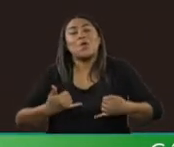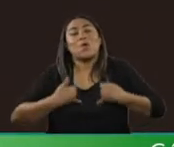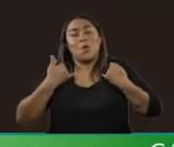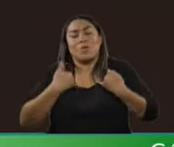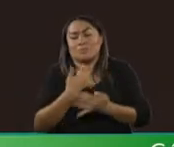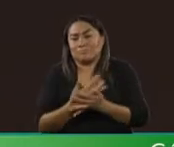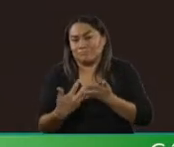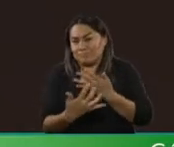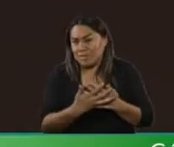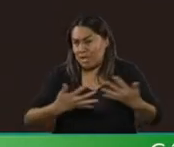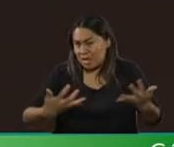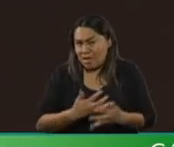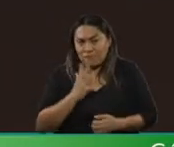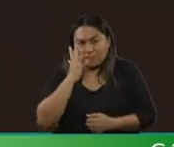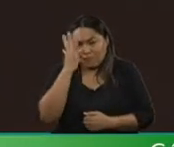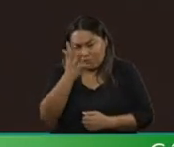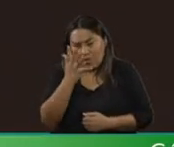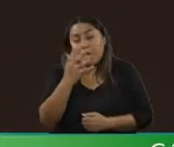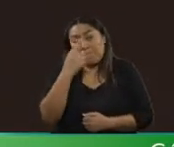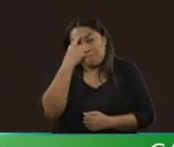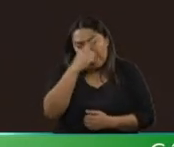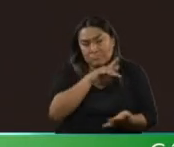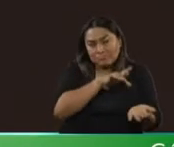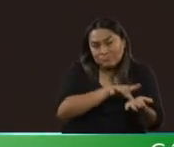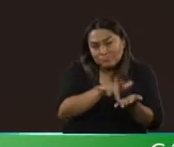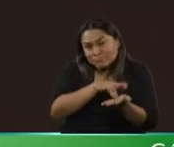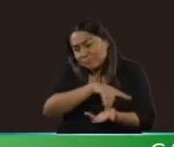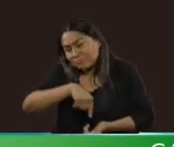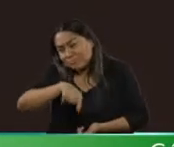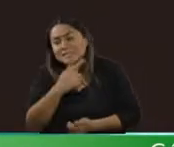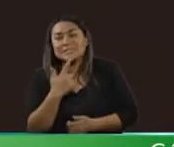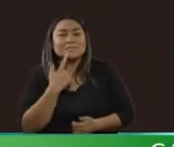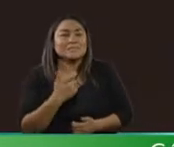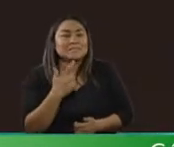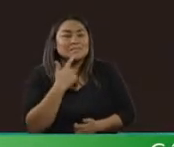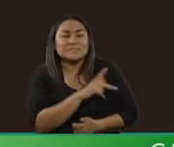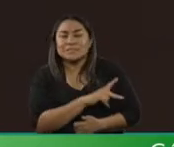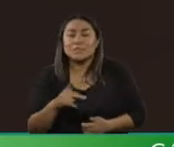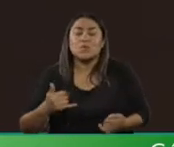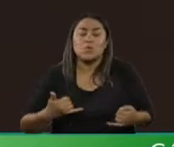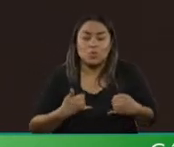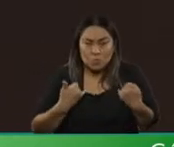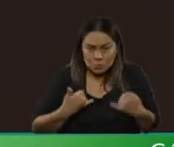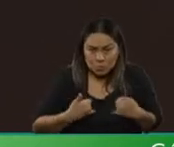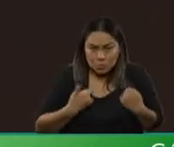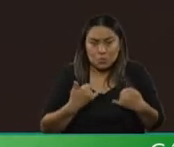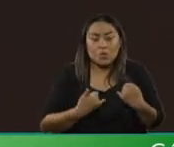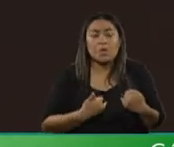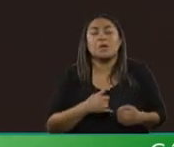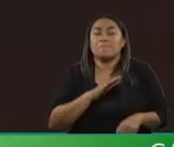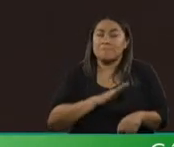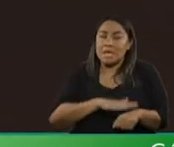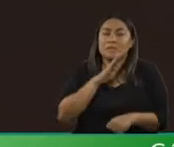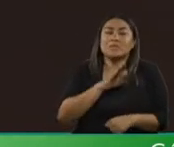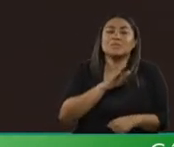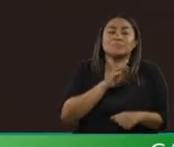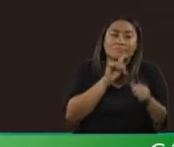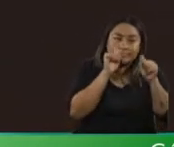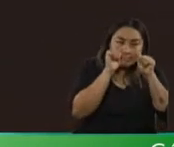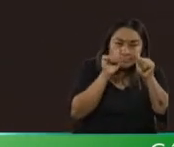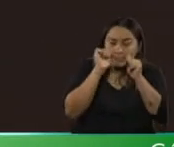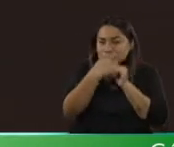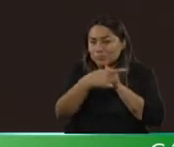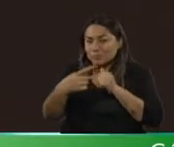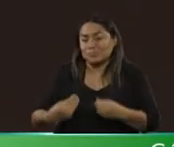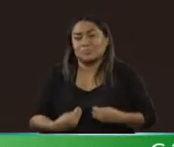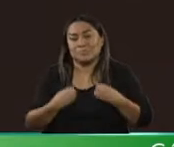a fin de que se brinden oportunidades de superación a la juventud mexicana y con ello mejoren su calidad de vida. De